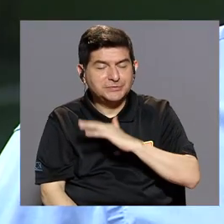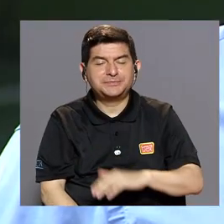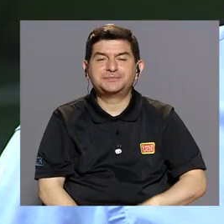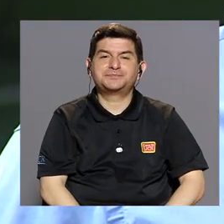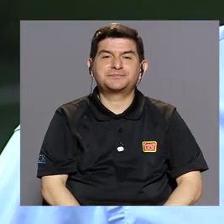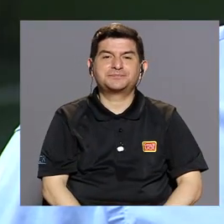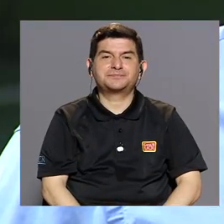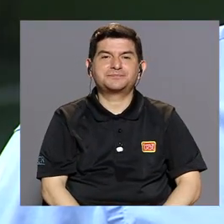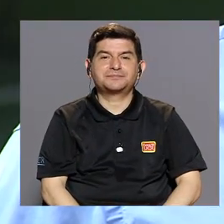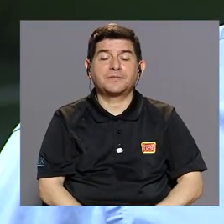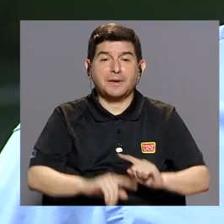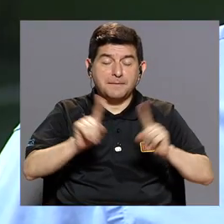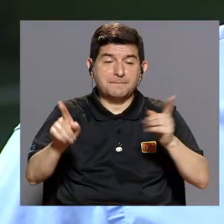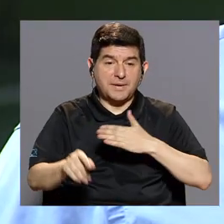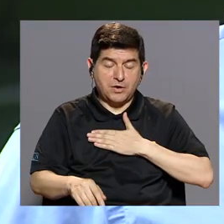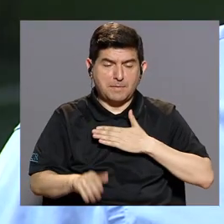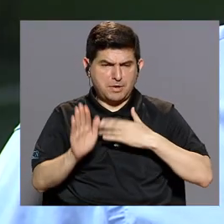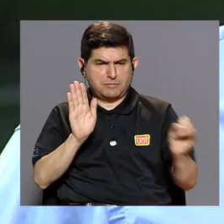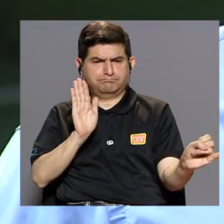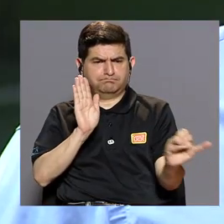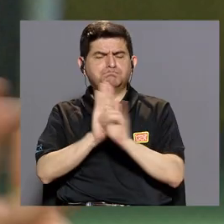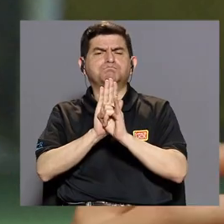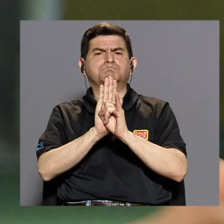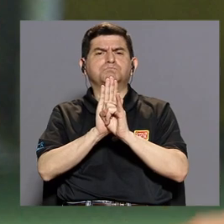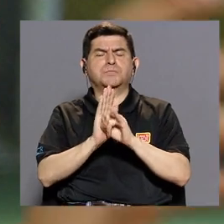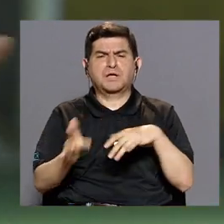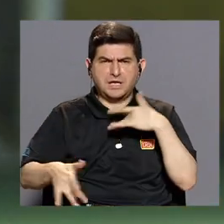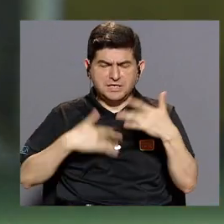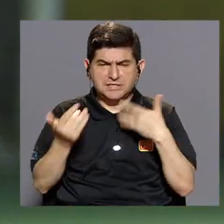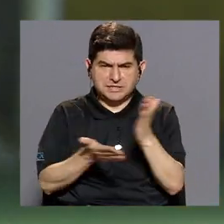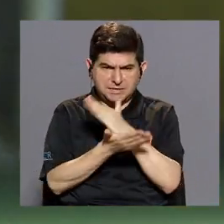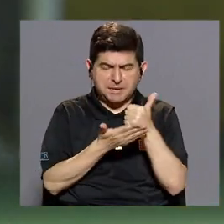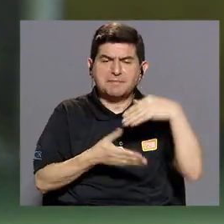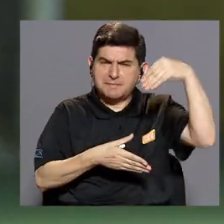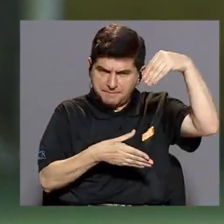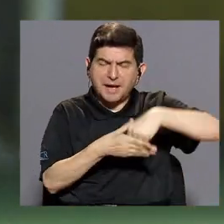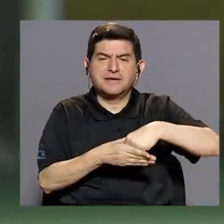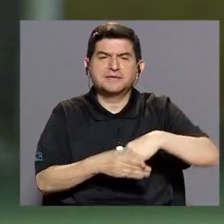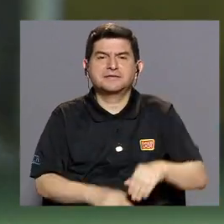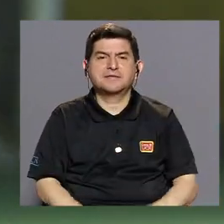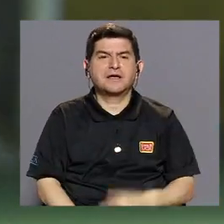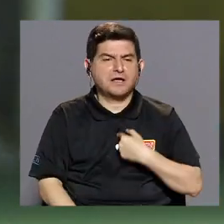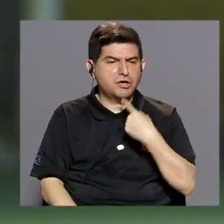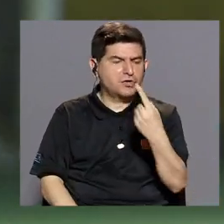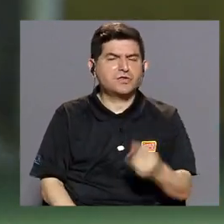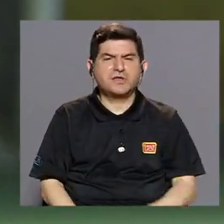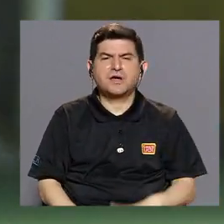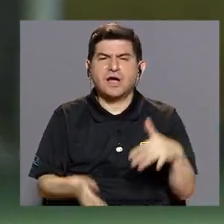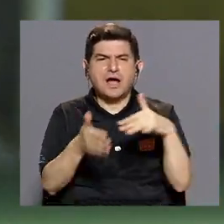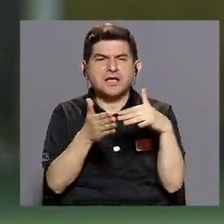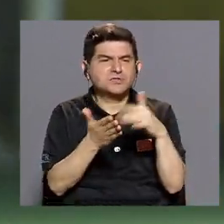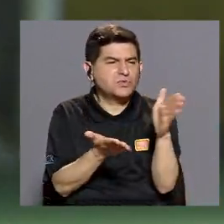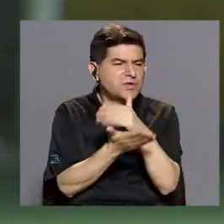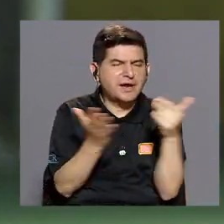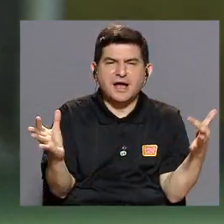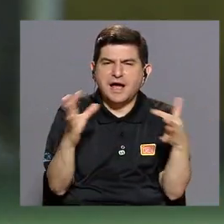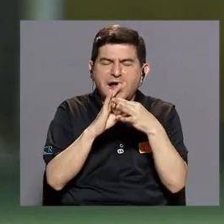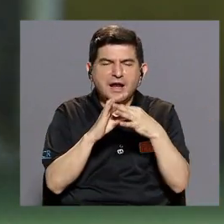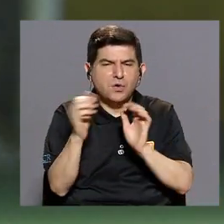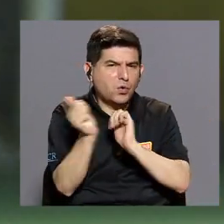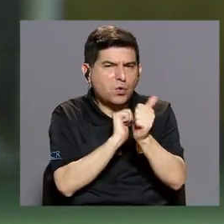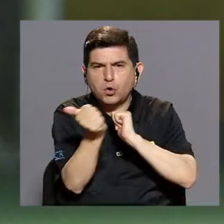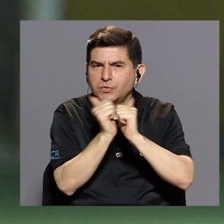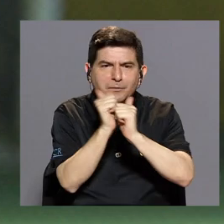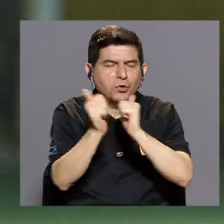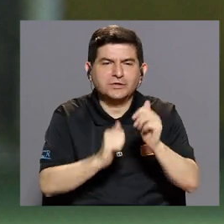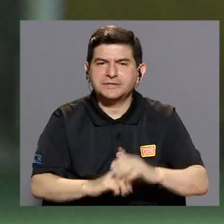bueno. Pero me hizo identificarme mucho y me hizo sentirme parte de, ¿verdad? Ahí fue donde dije, yo quiero estudiar algo con deporte. Yo no sé, pero yo quiero estudiar algo